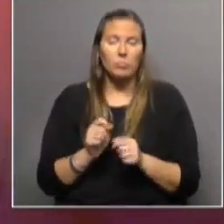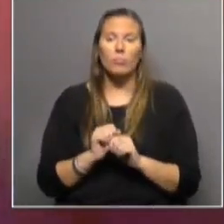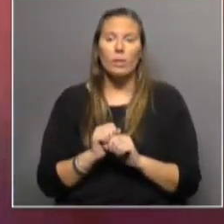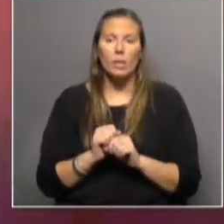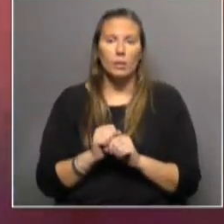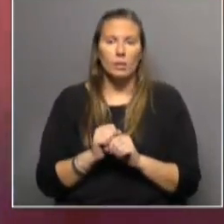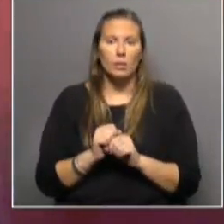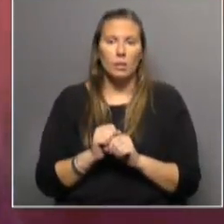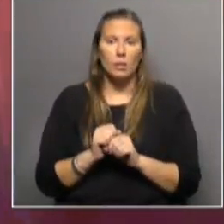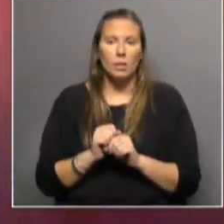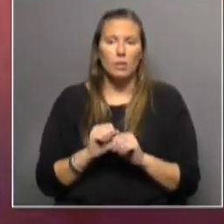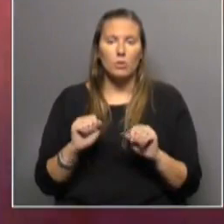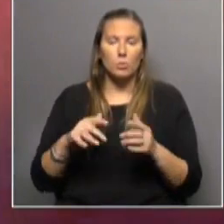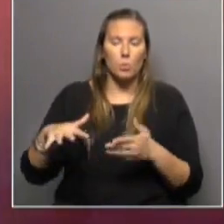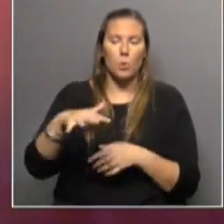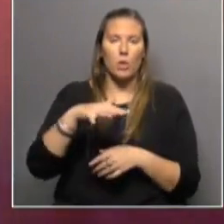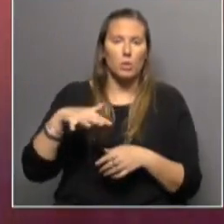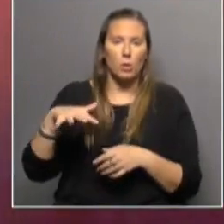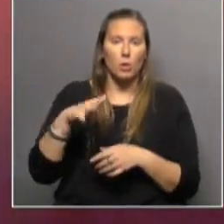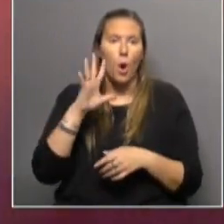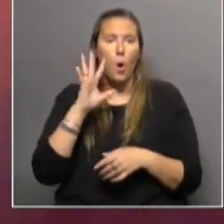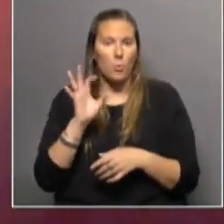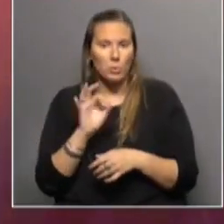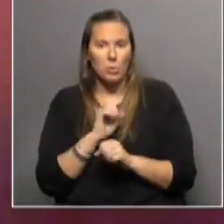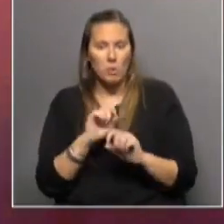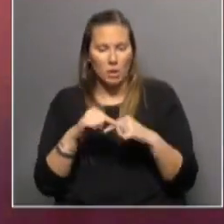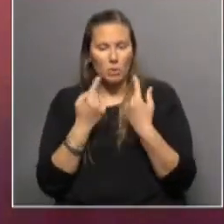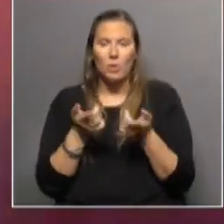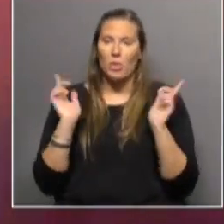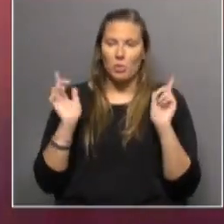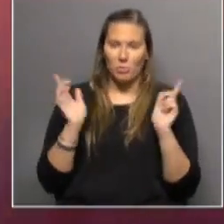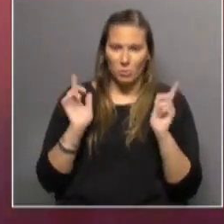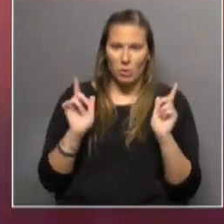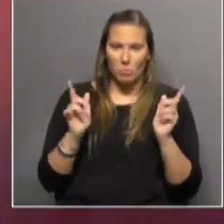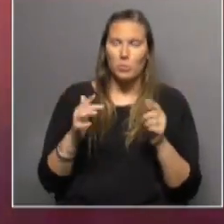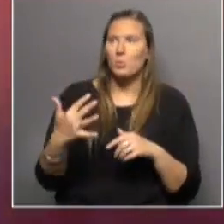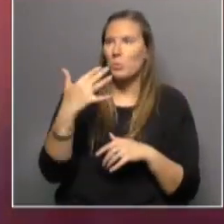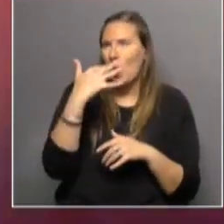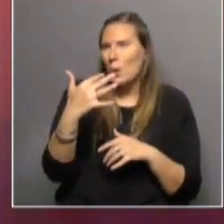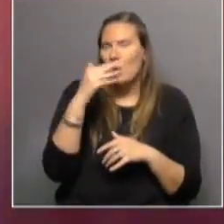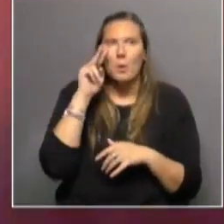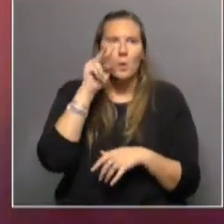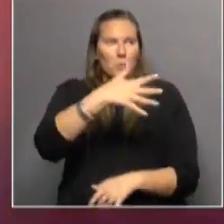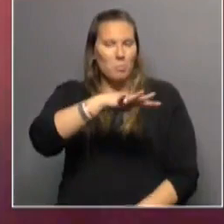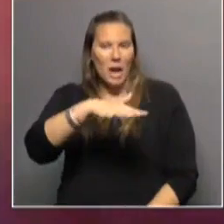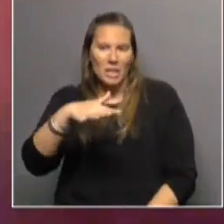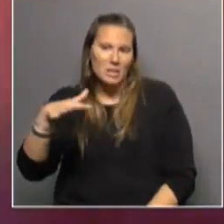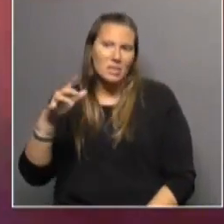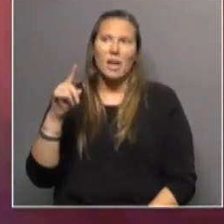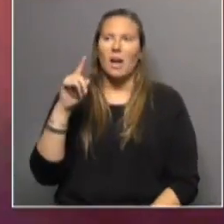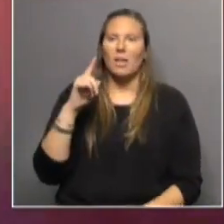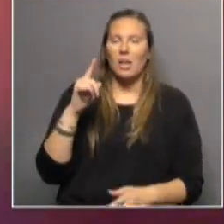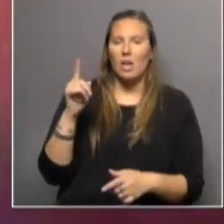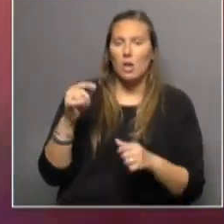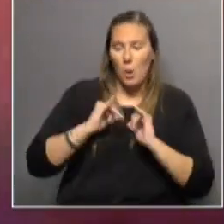con todo su entorno y con todas sus posibilidades para que lo disfrutemos. Bueno, sus aromas, sus paisajes, los paseos que